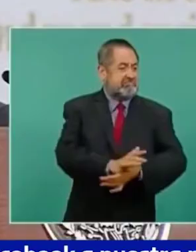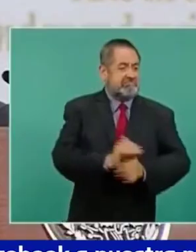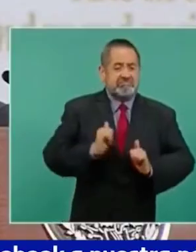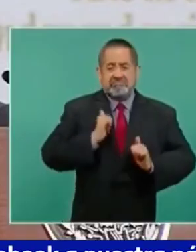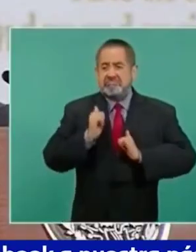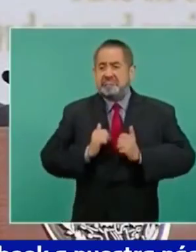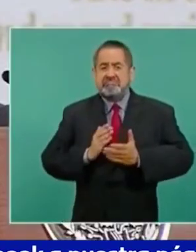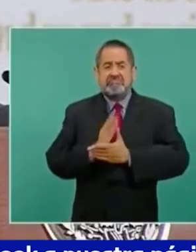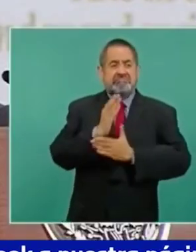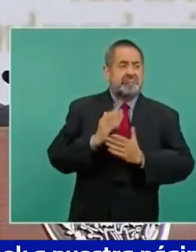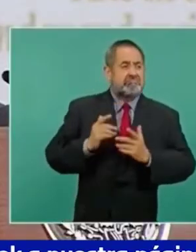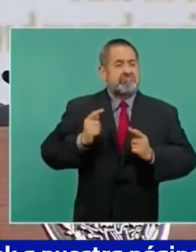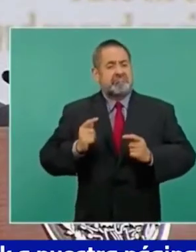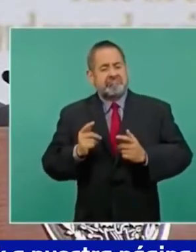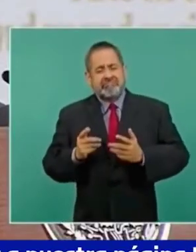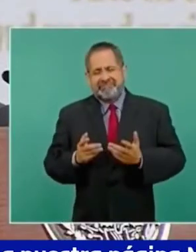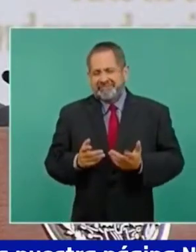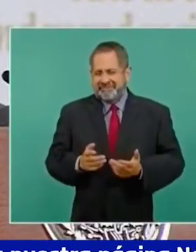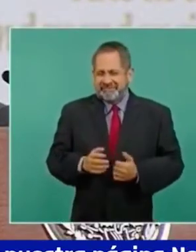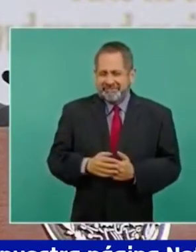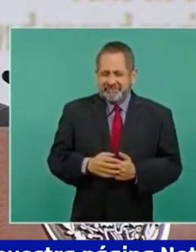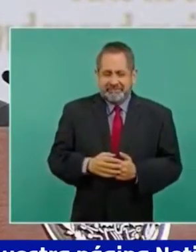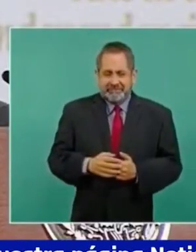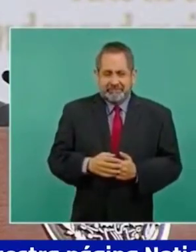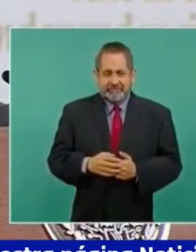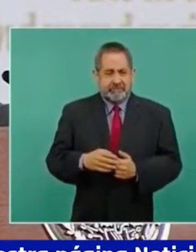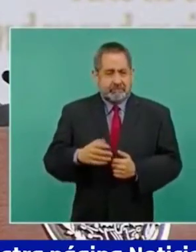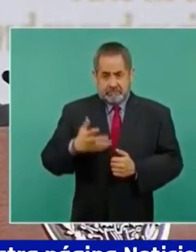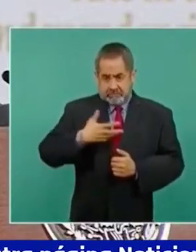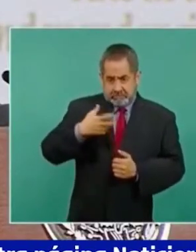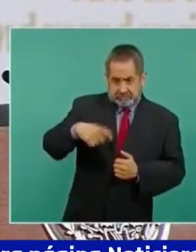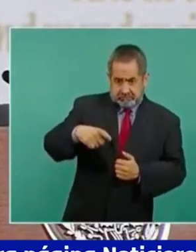Y el que tiene, vale.